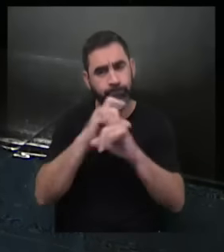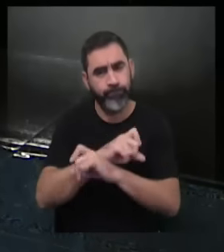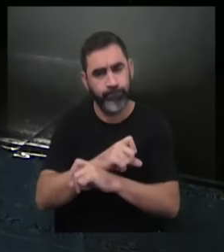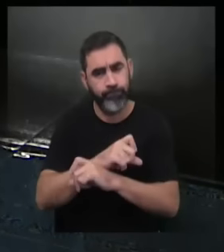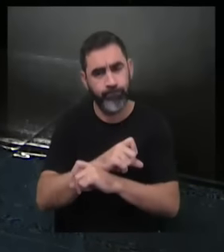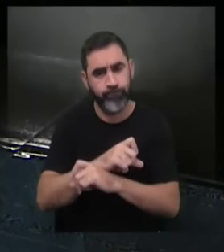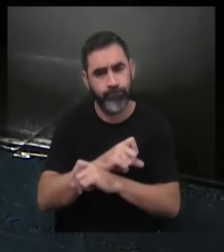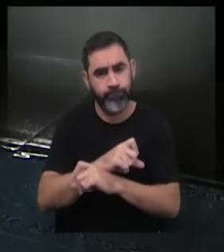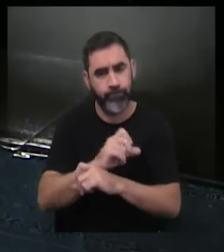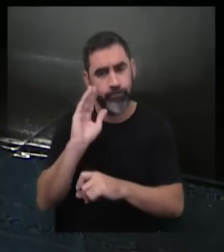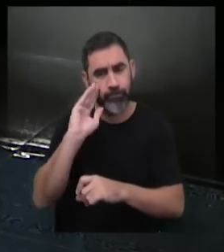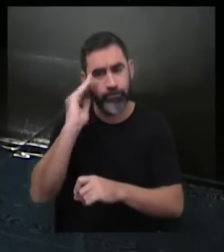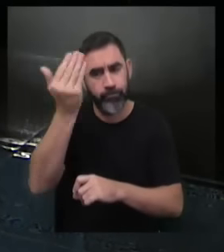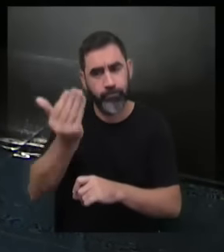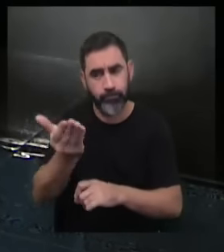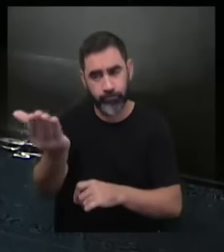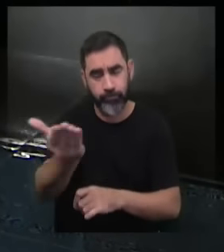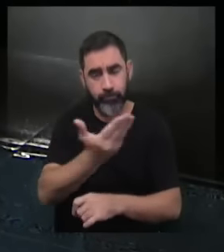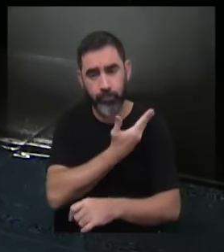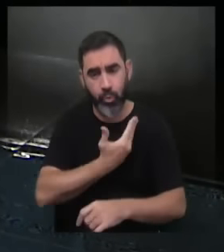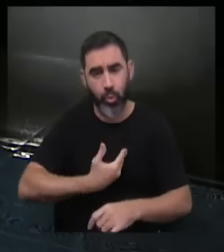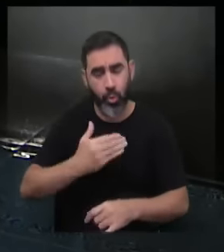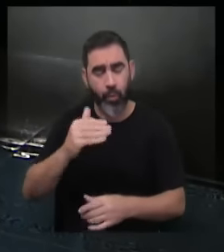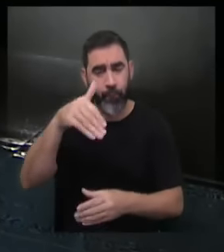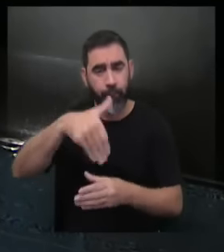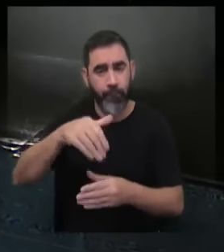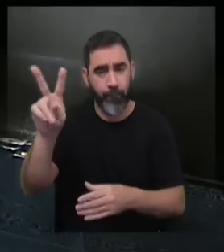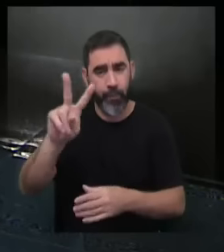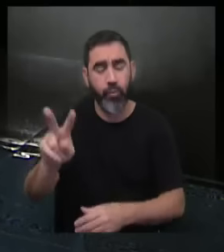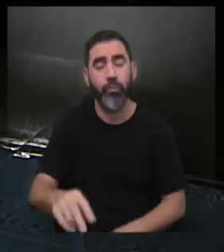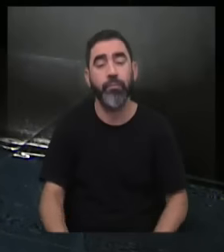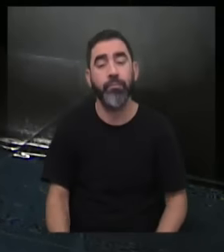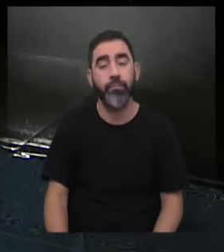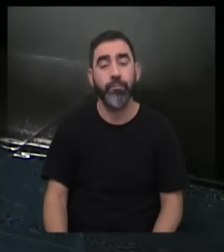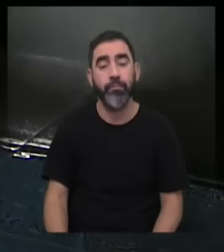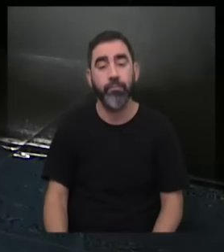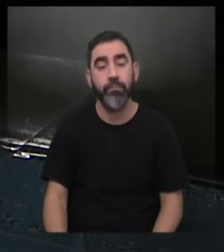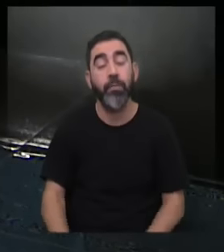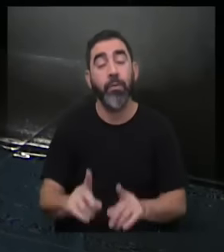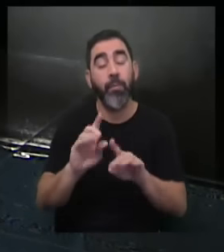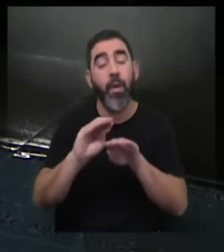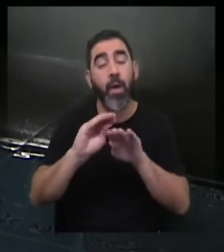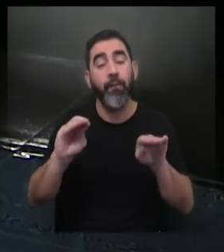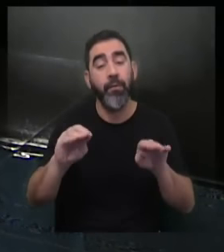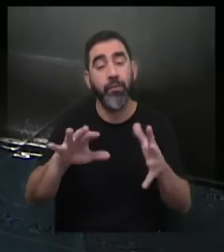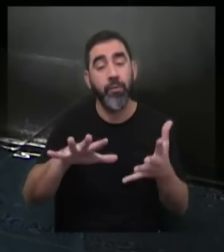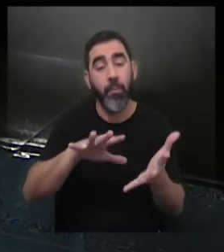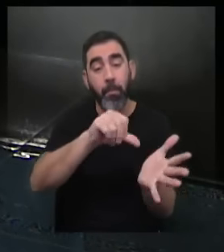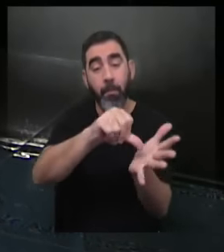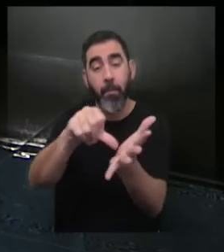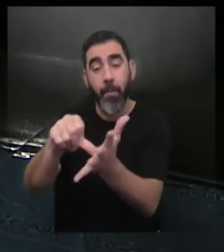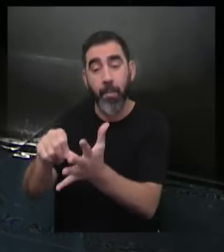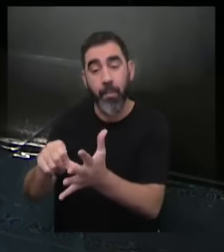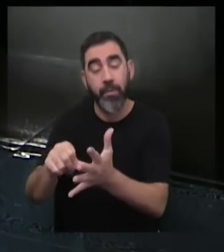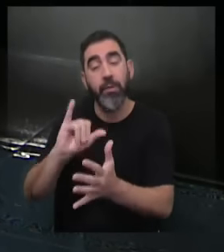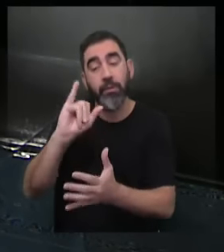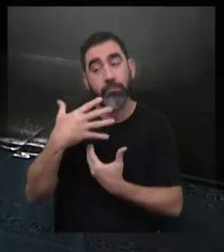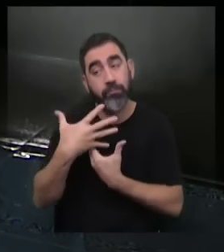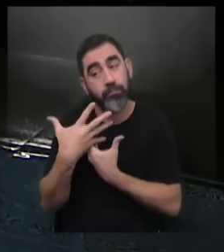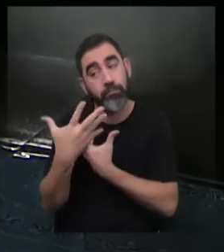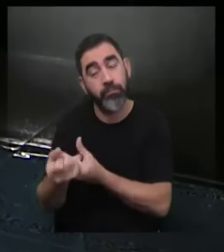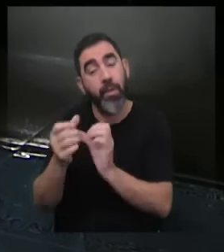pasos hacia el reconocimiento del acto eleccionario en Venezuela además anunció que la región está alineada a favor